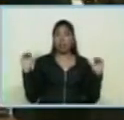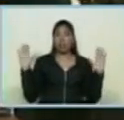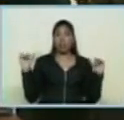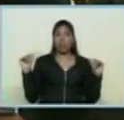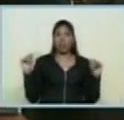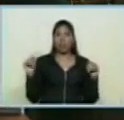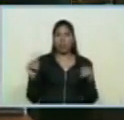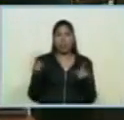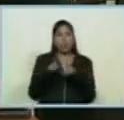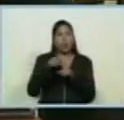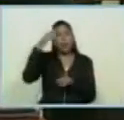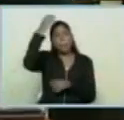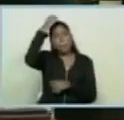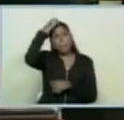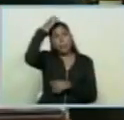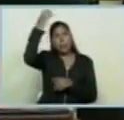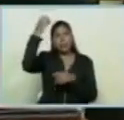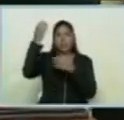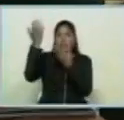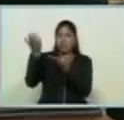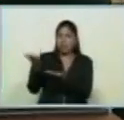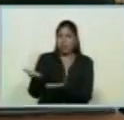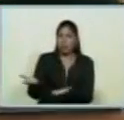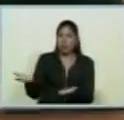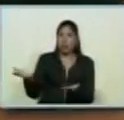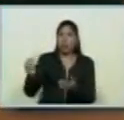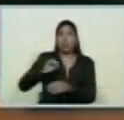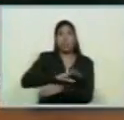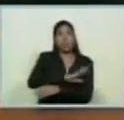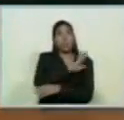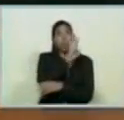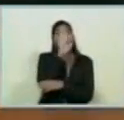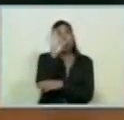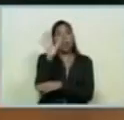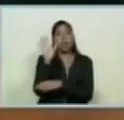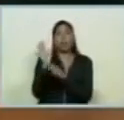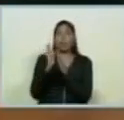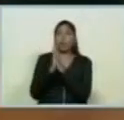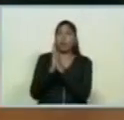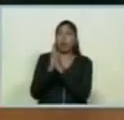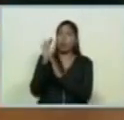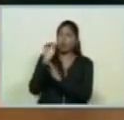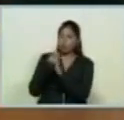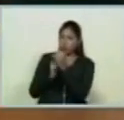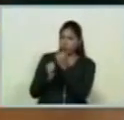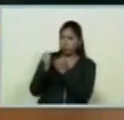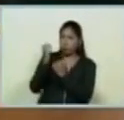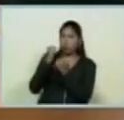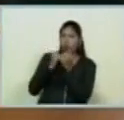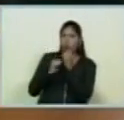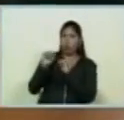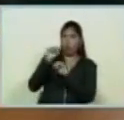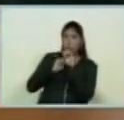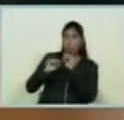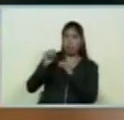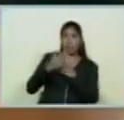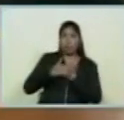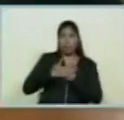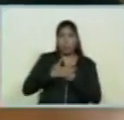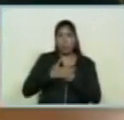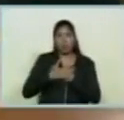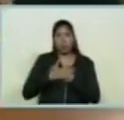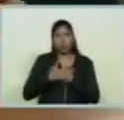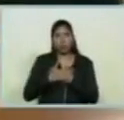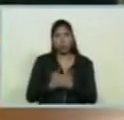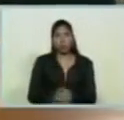excelentísimo príncipe de la corte del cielo, defendedme, oh capitán valerosísimo de los ejércitos de